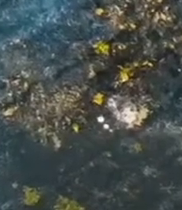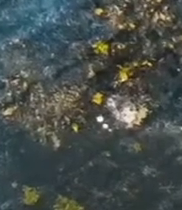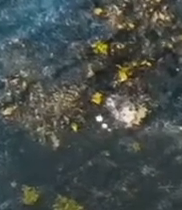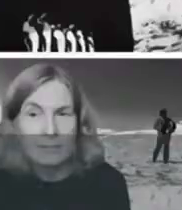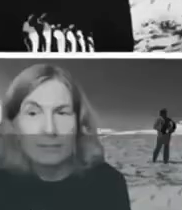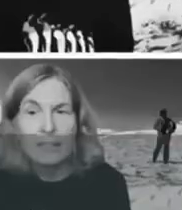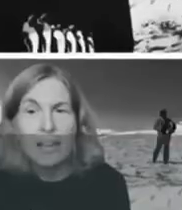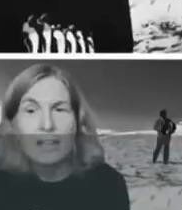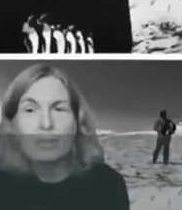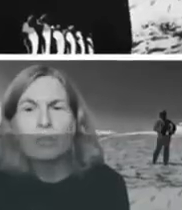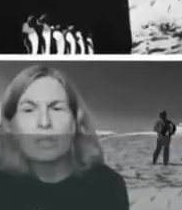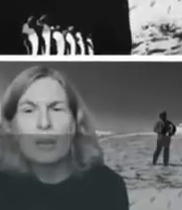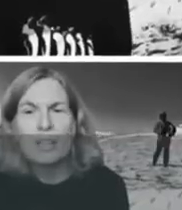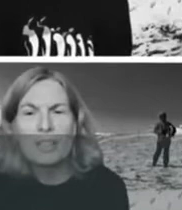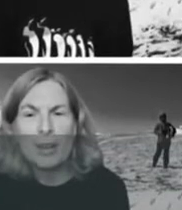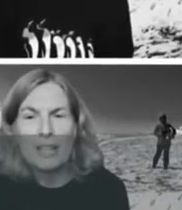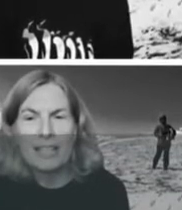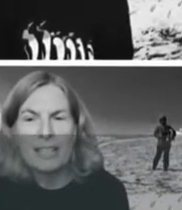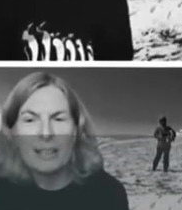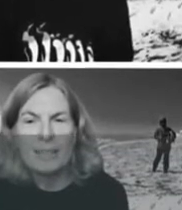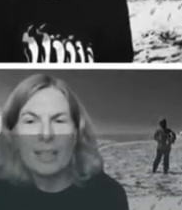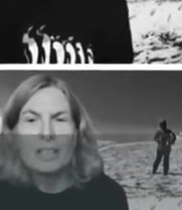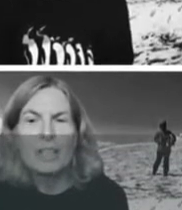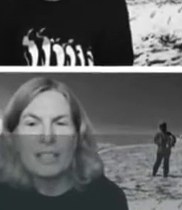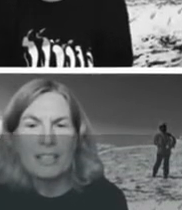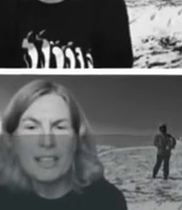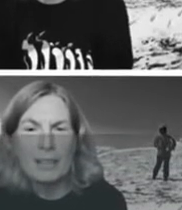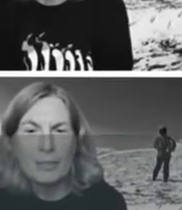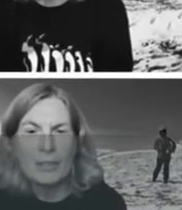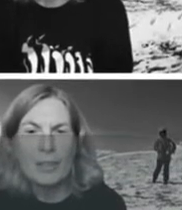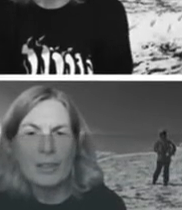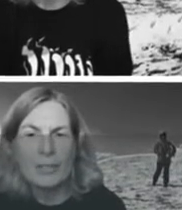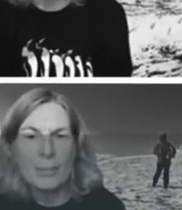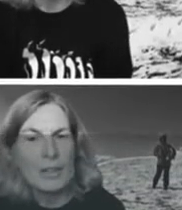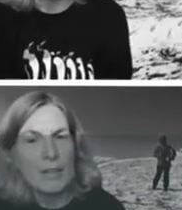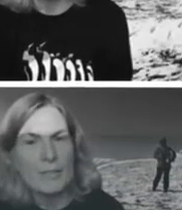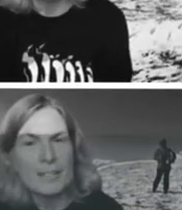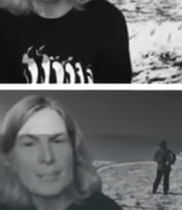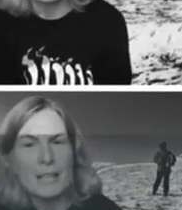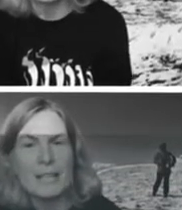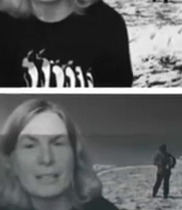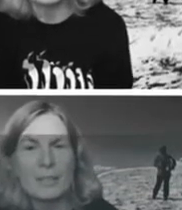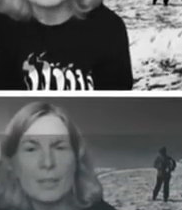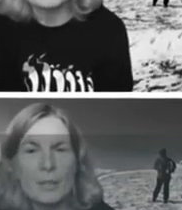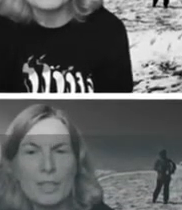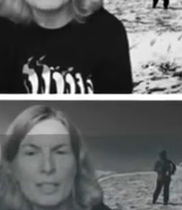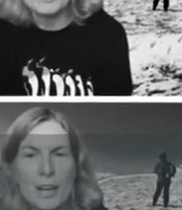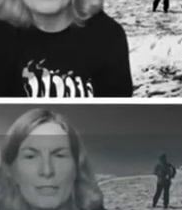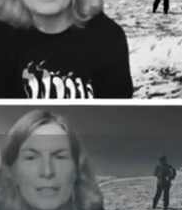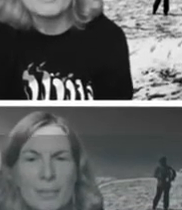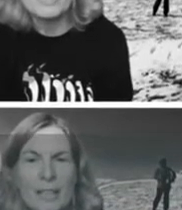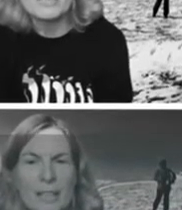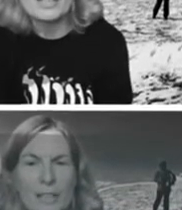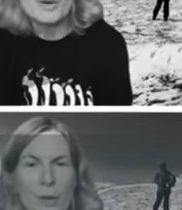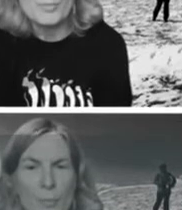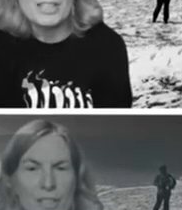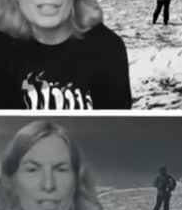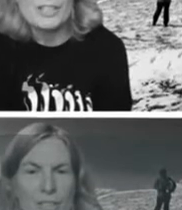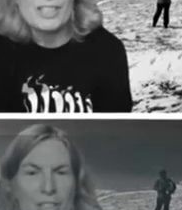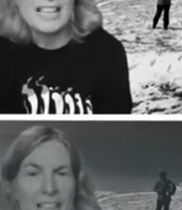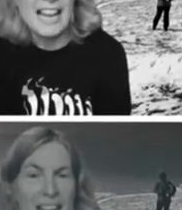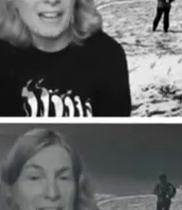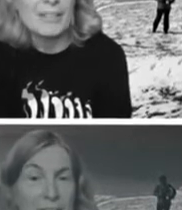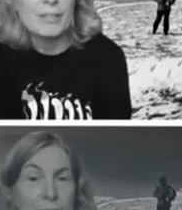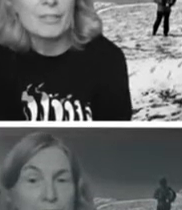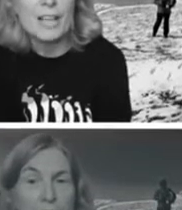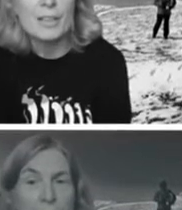este año ha sido uno de los más grandes registrados y también uno de los más longevos. Y eso se puede ver en el gráfico del